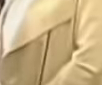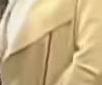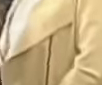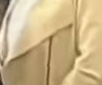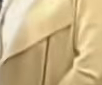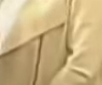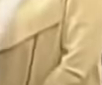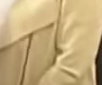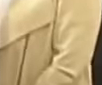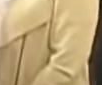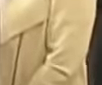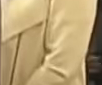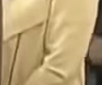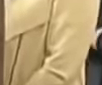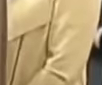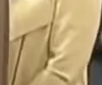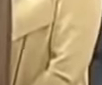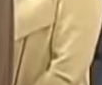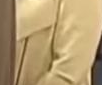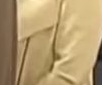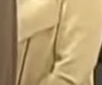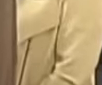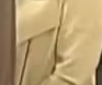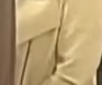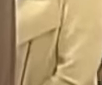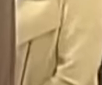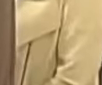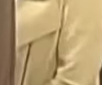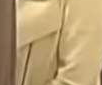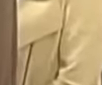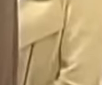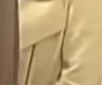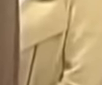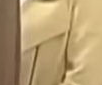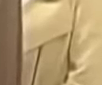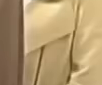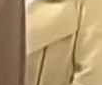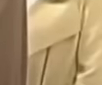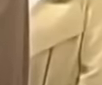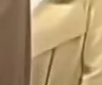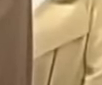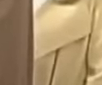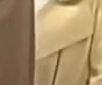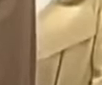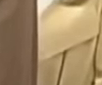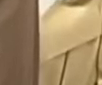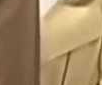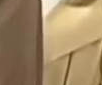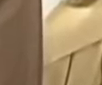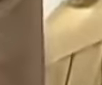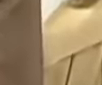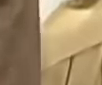Moros, presidente constitucional de la República Bolivariana de Venezuela.